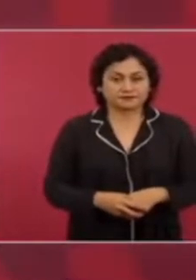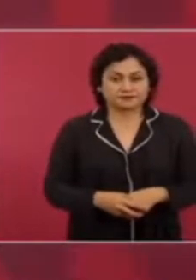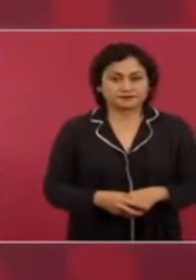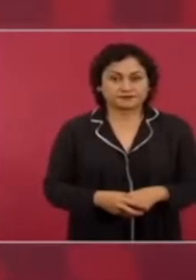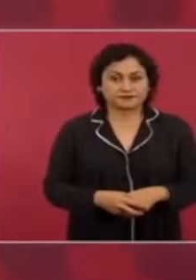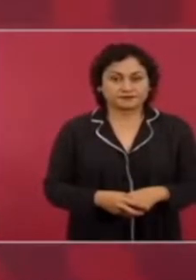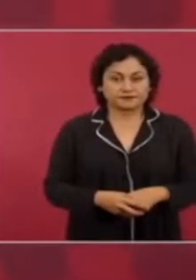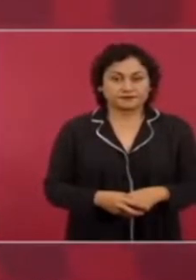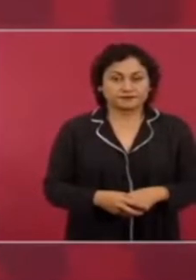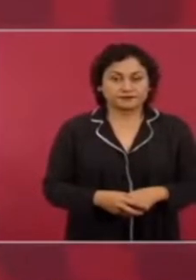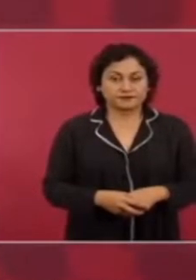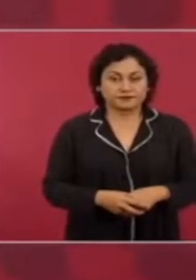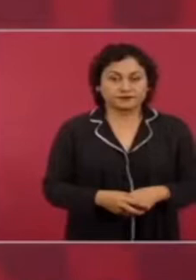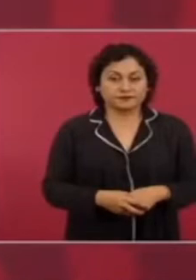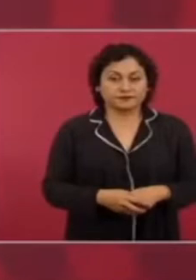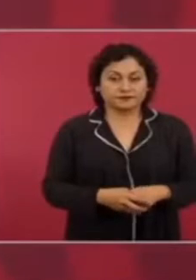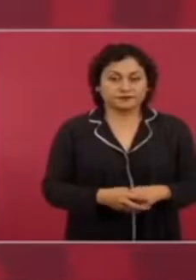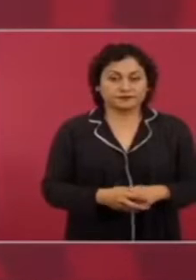Y